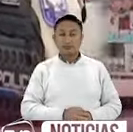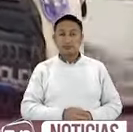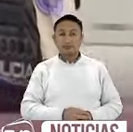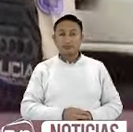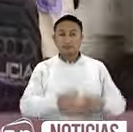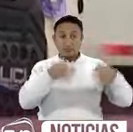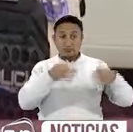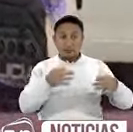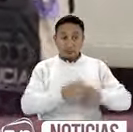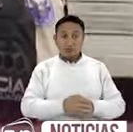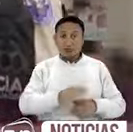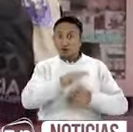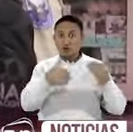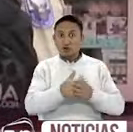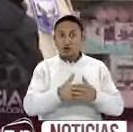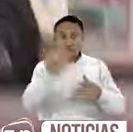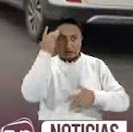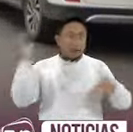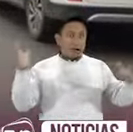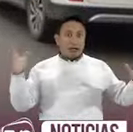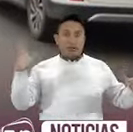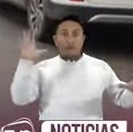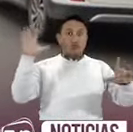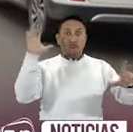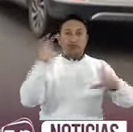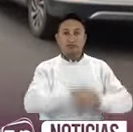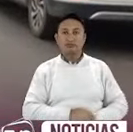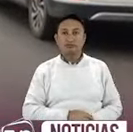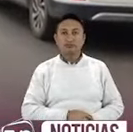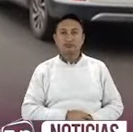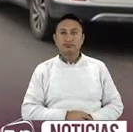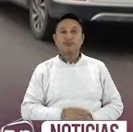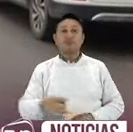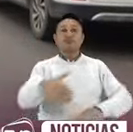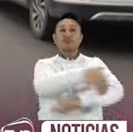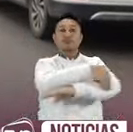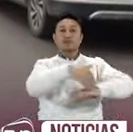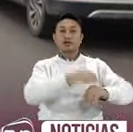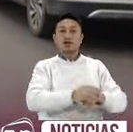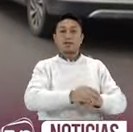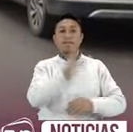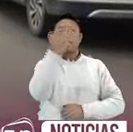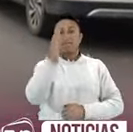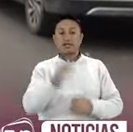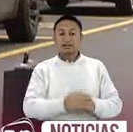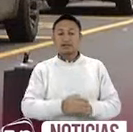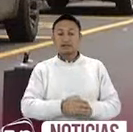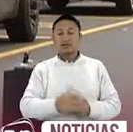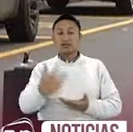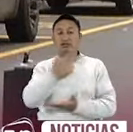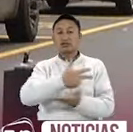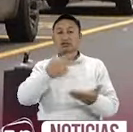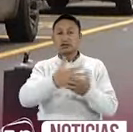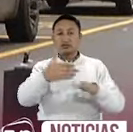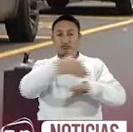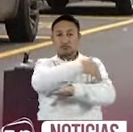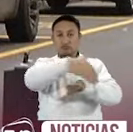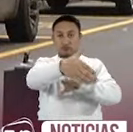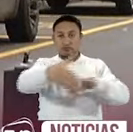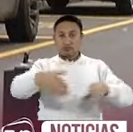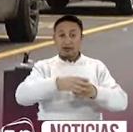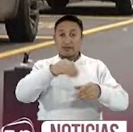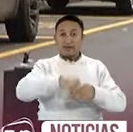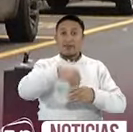ese rato él se paniquea, todo el mundo gritamos, cógelo. El ataque se produjo en las calles Brasil y Chimborazo, en los exteriores